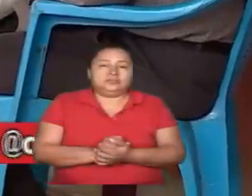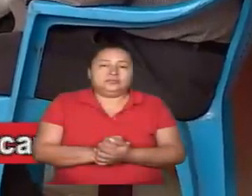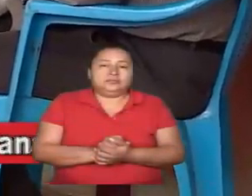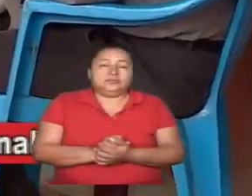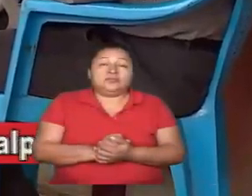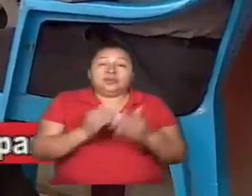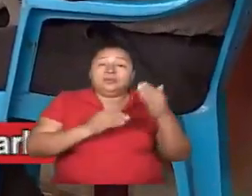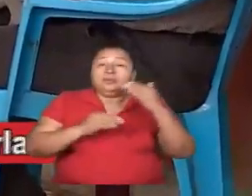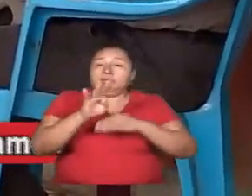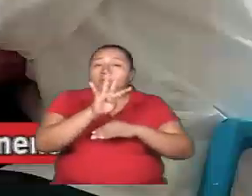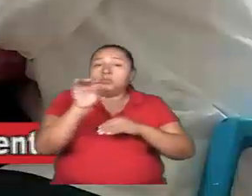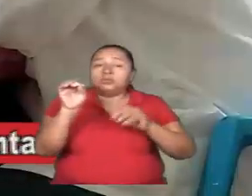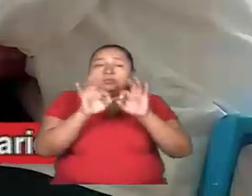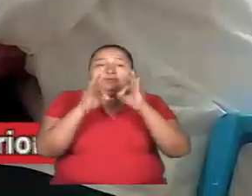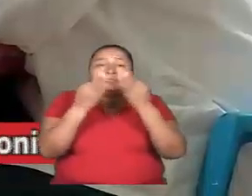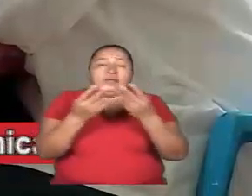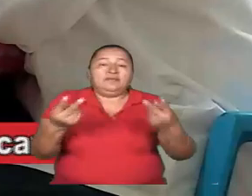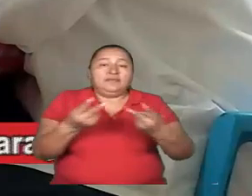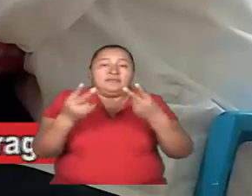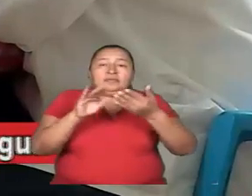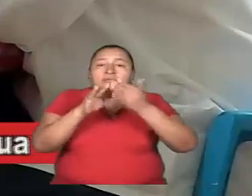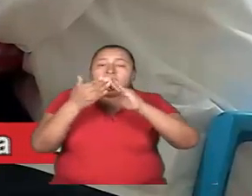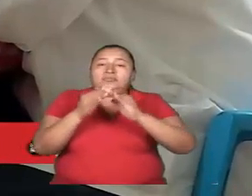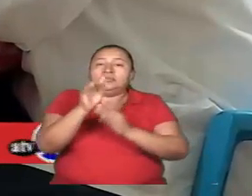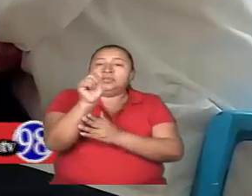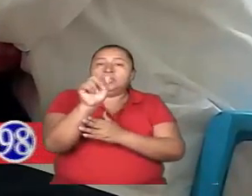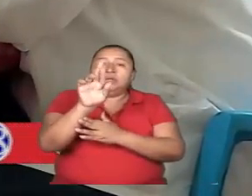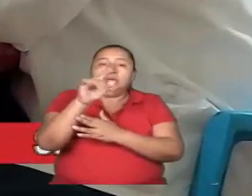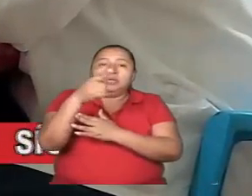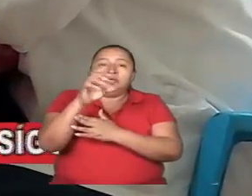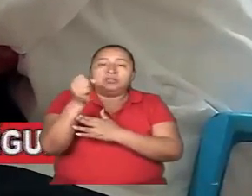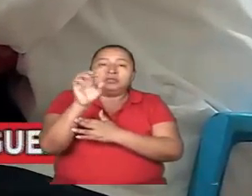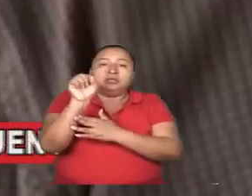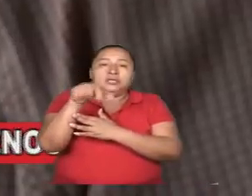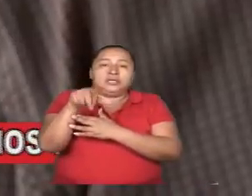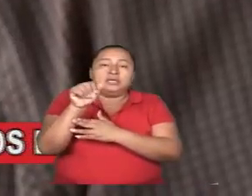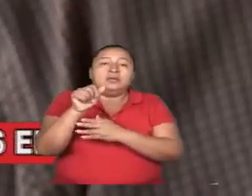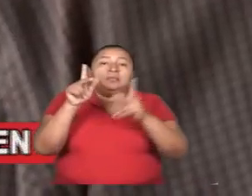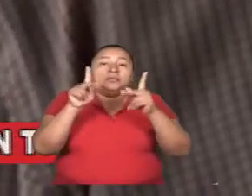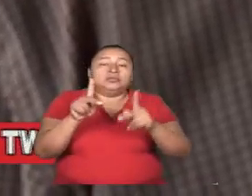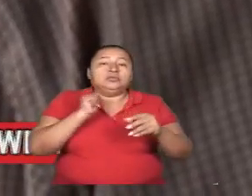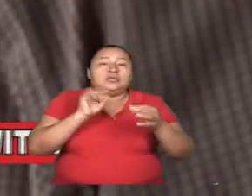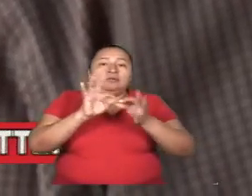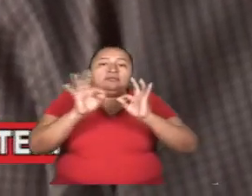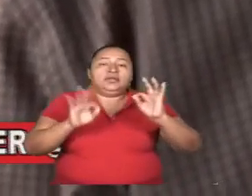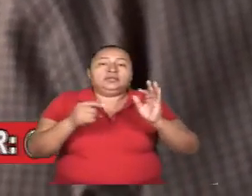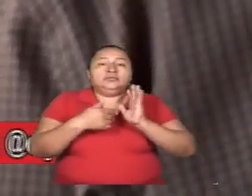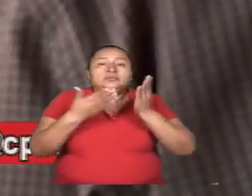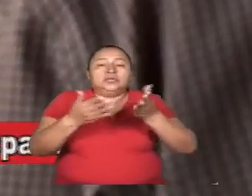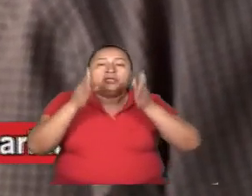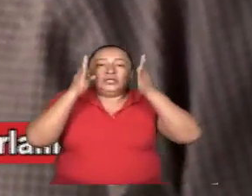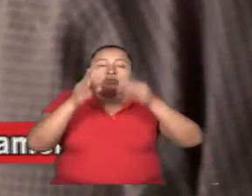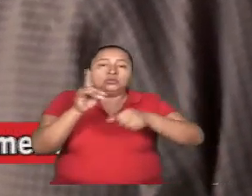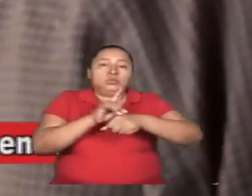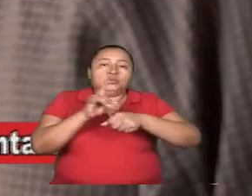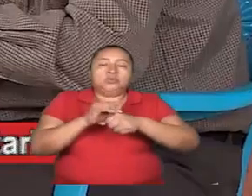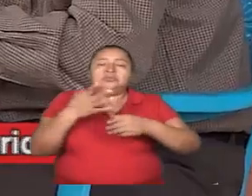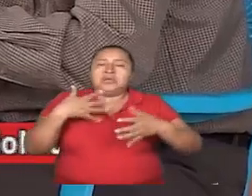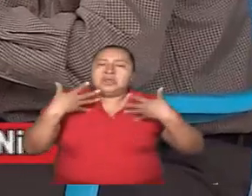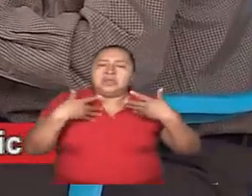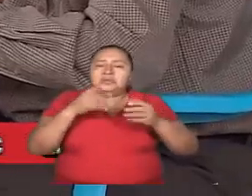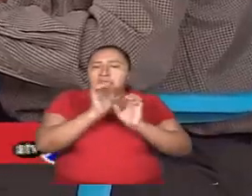Más de 400 familias habitantes del barrio Argel Sequeira fueron protagonistas de una feria en la que se brindó atención médica, entretenimiento